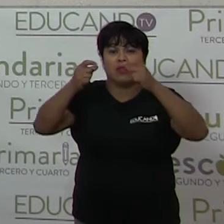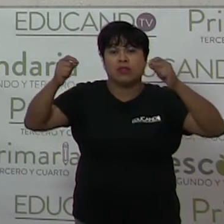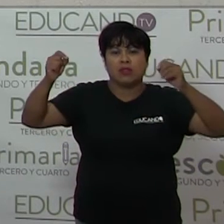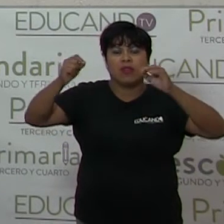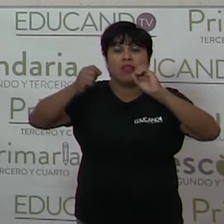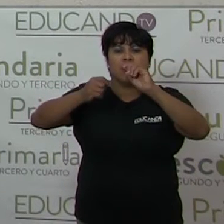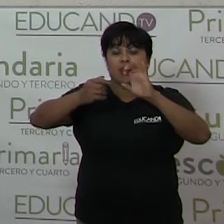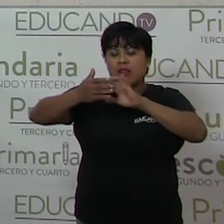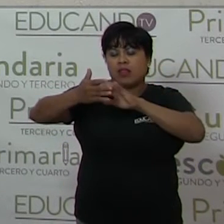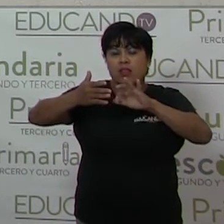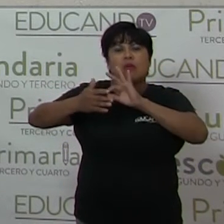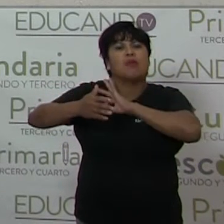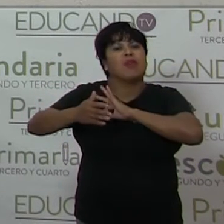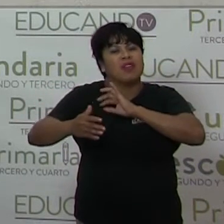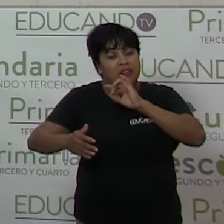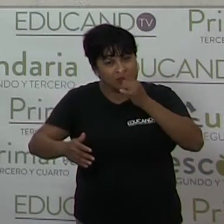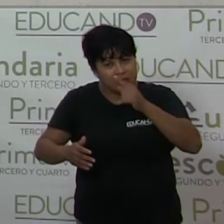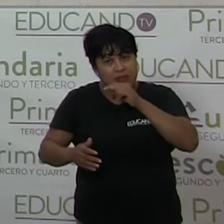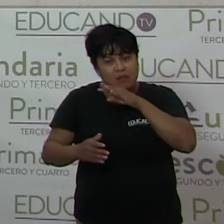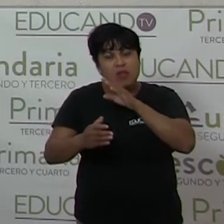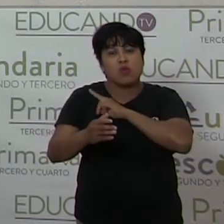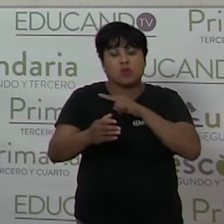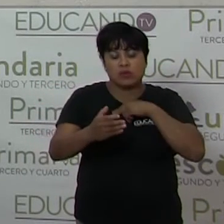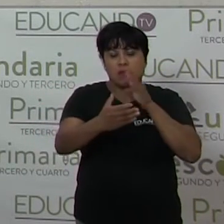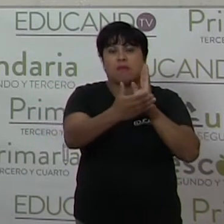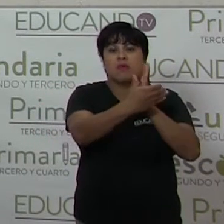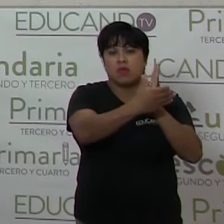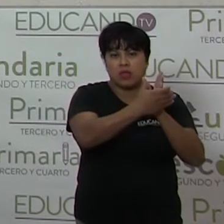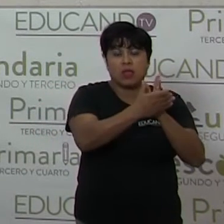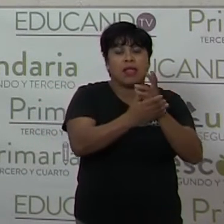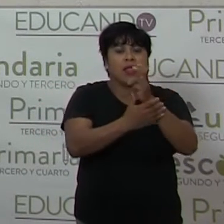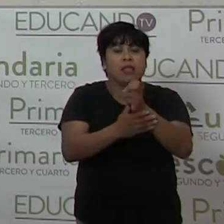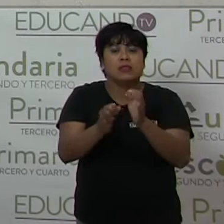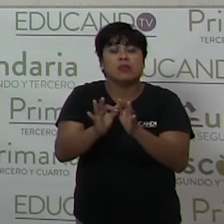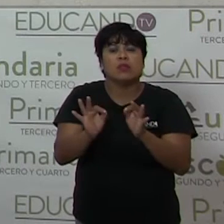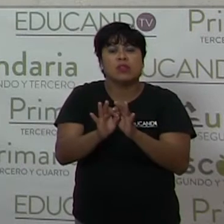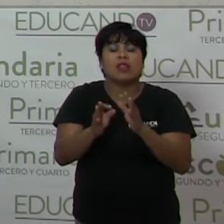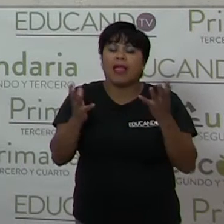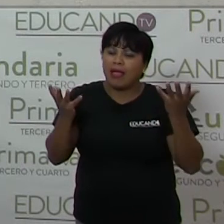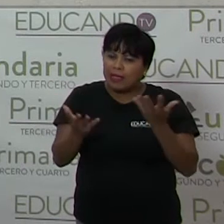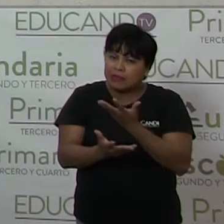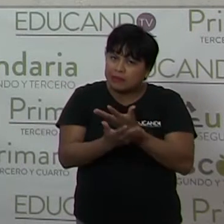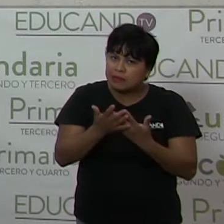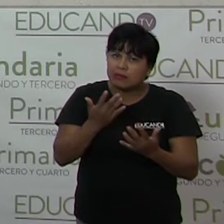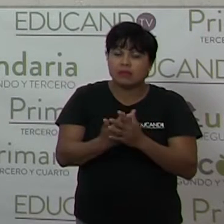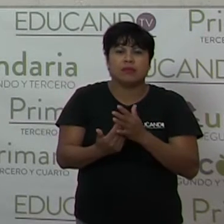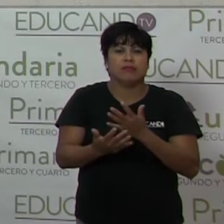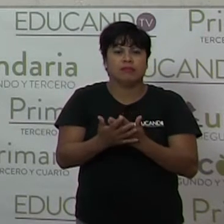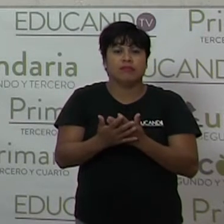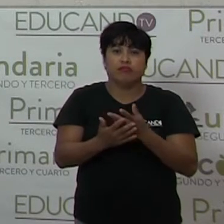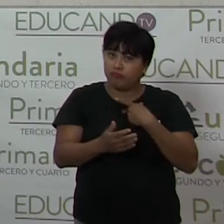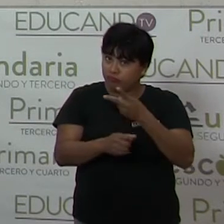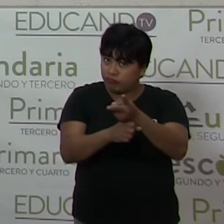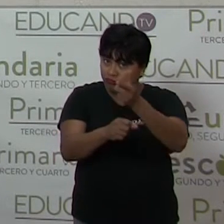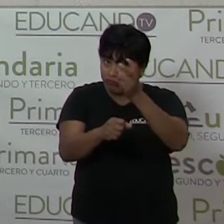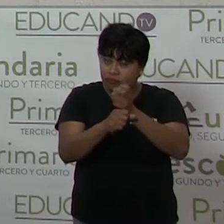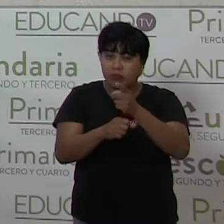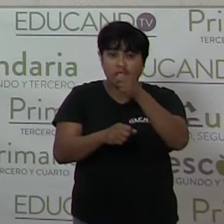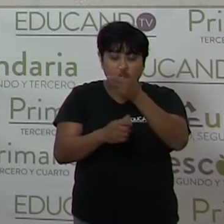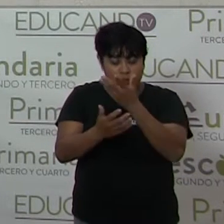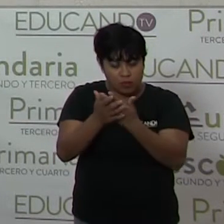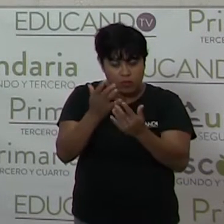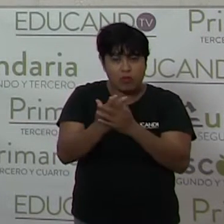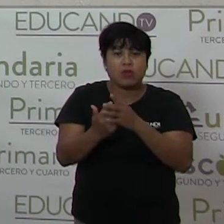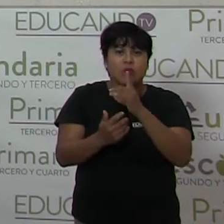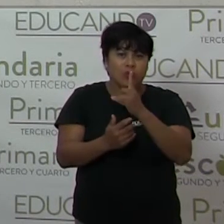lectura también puede ser nuestra biblioteca lo importante es armar una yo te voy a invitar a